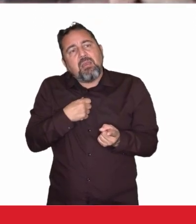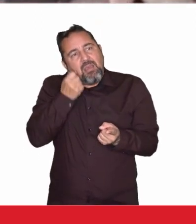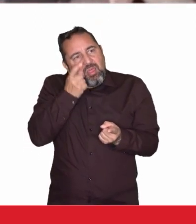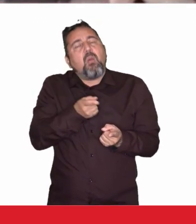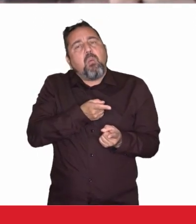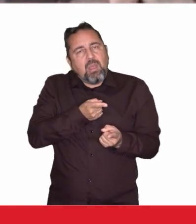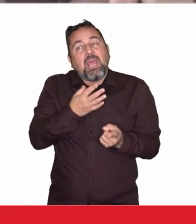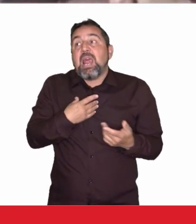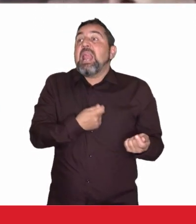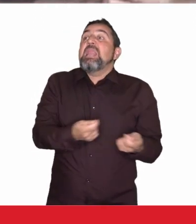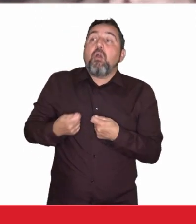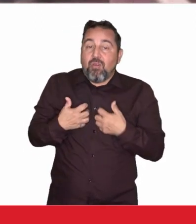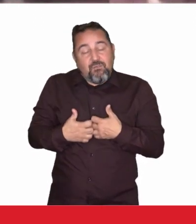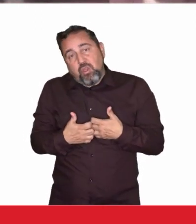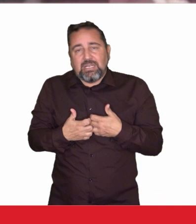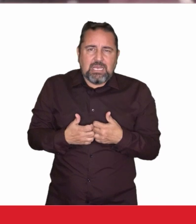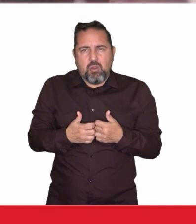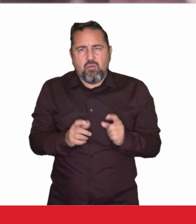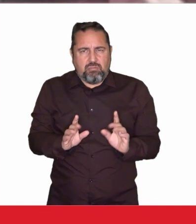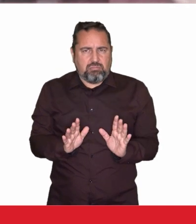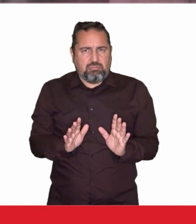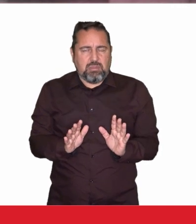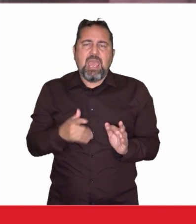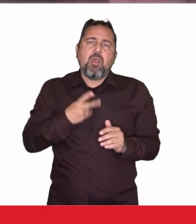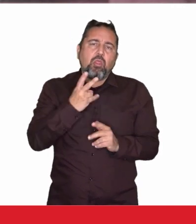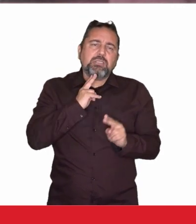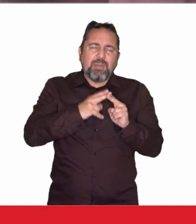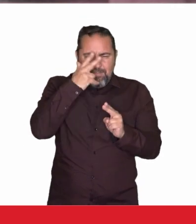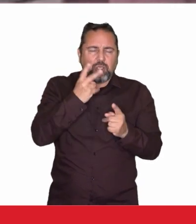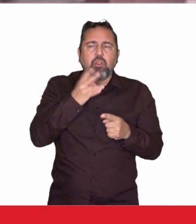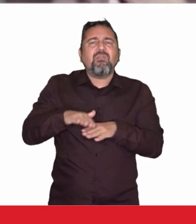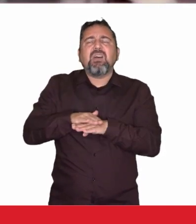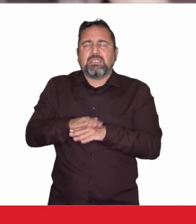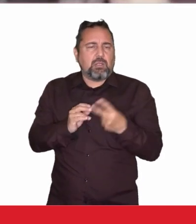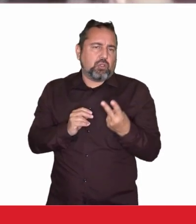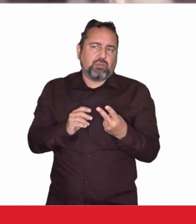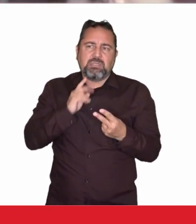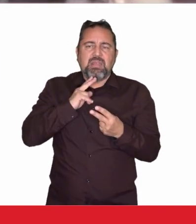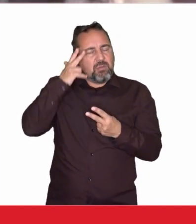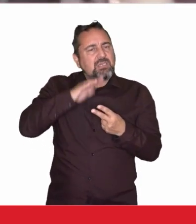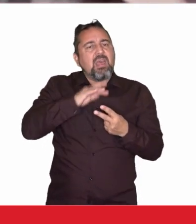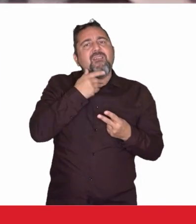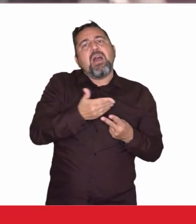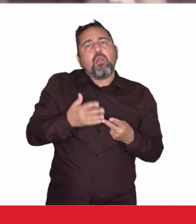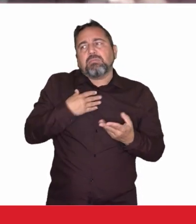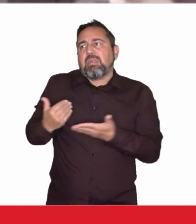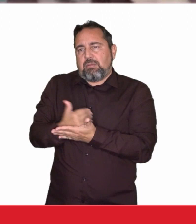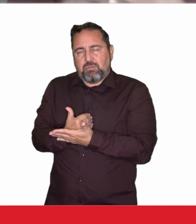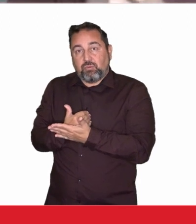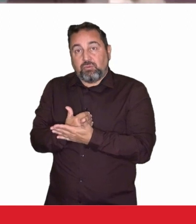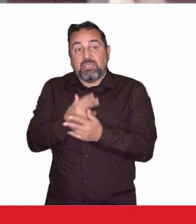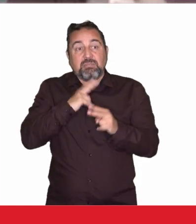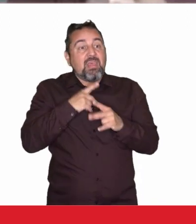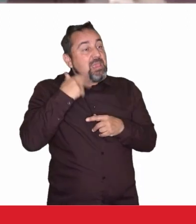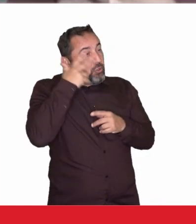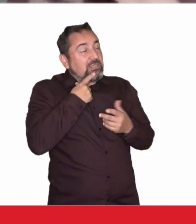con mi cliente, es cuando me di cuenta de si efectivamente el negocio funciona o no funciona. Y hay dos hipótesis básicas en todo negocio, el hipótesis de